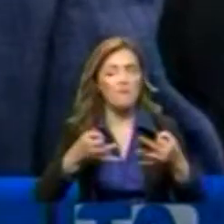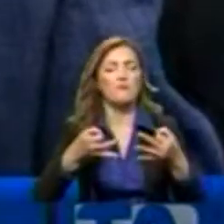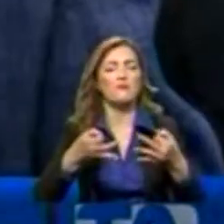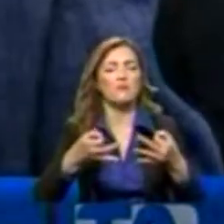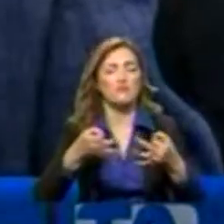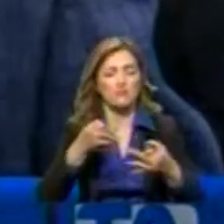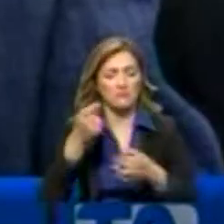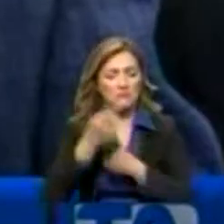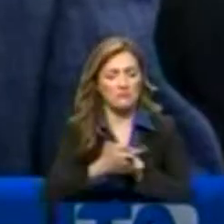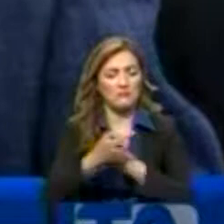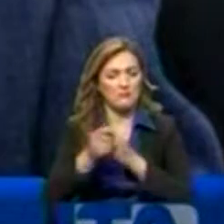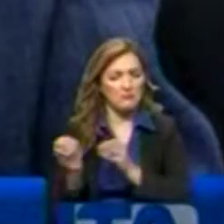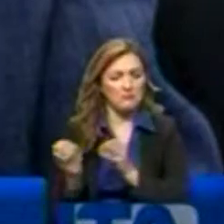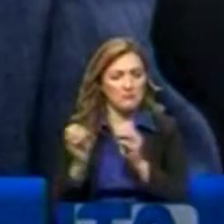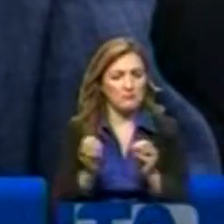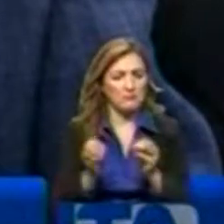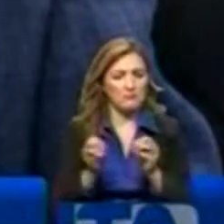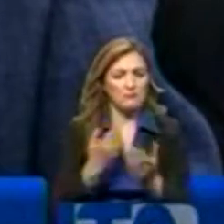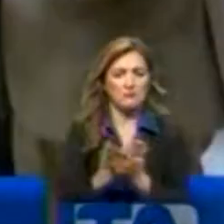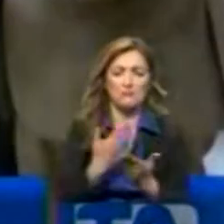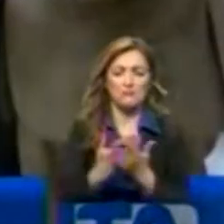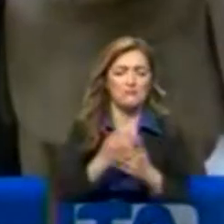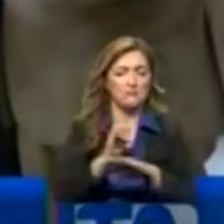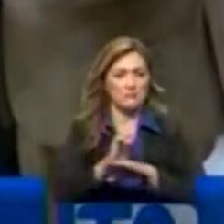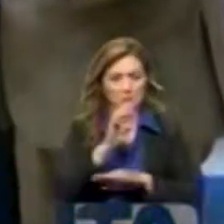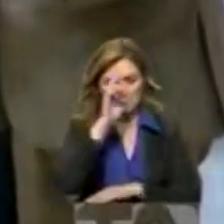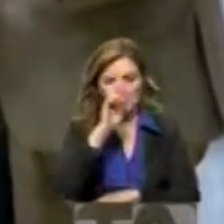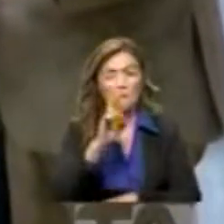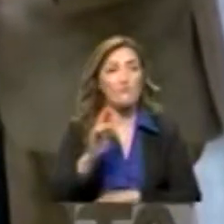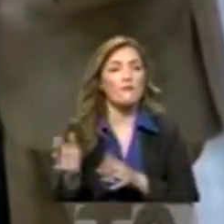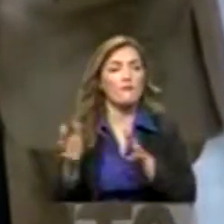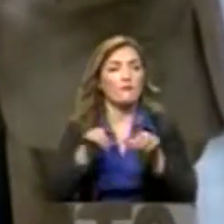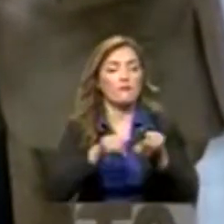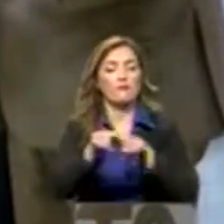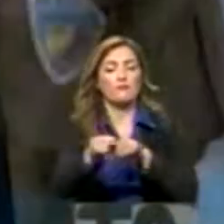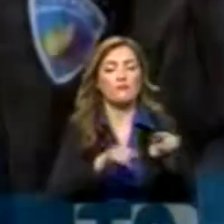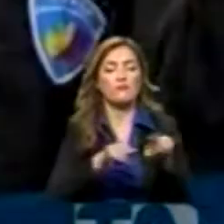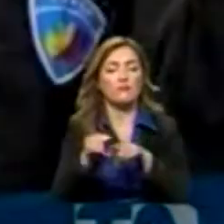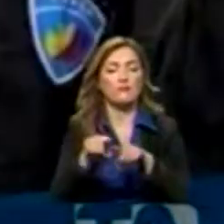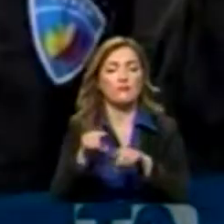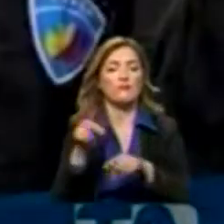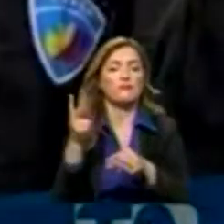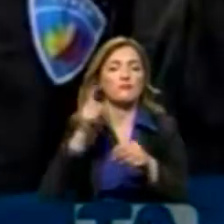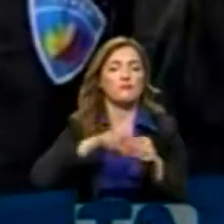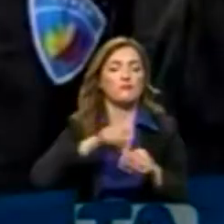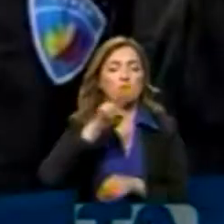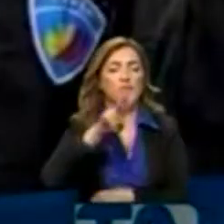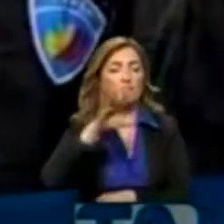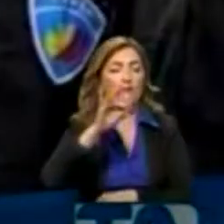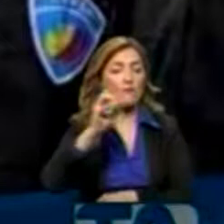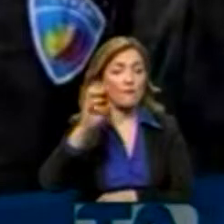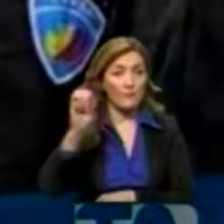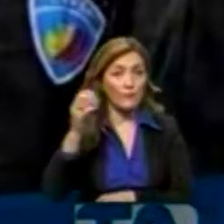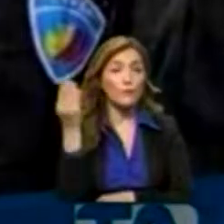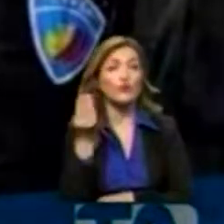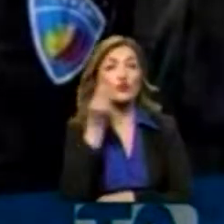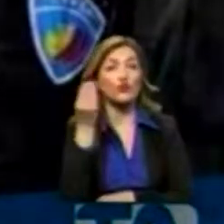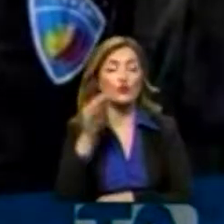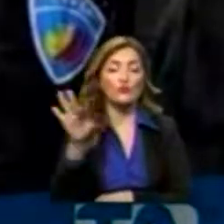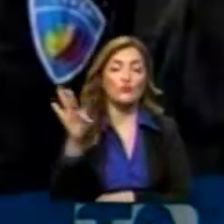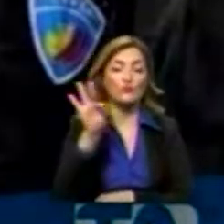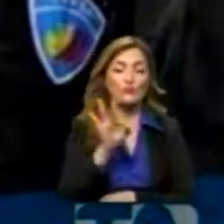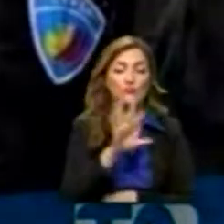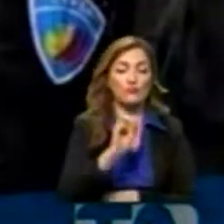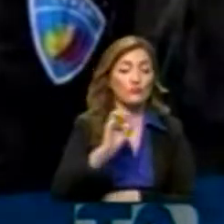que respondan a las exigencias del país. Además de un concurso para el que se registraron 2.800 jóvenes, elegirán a 500